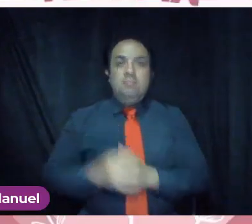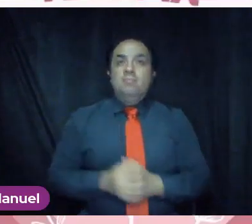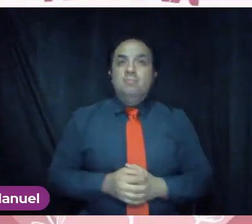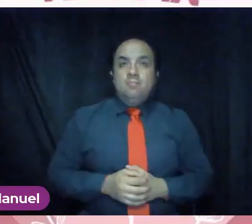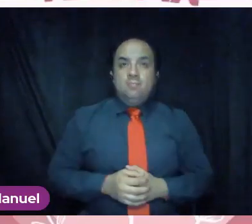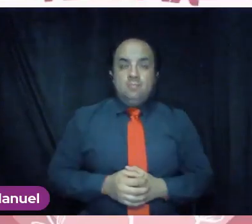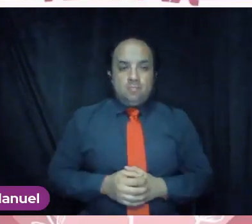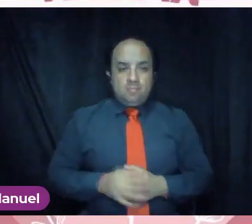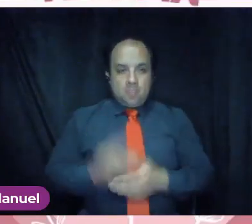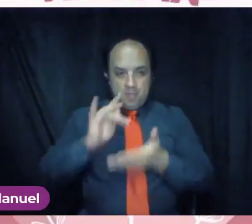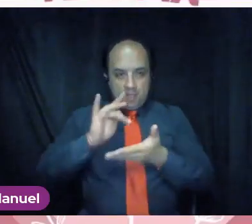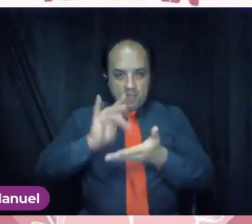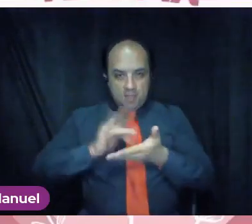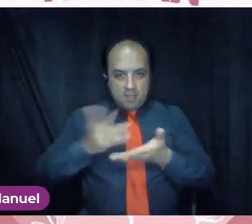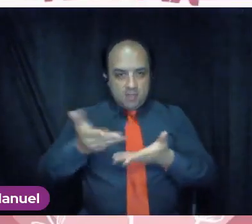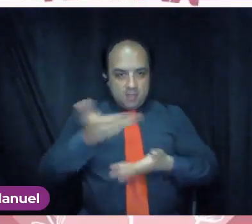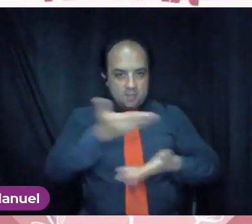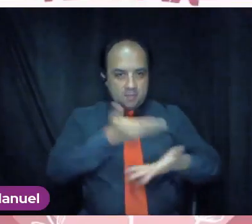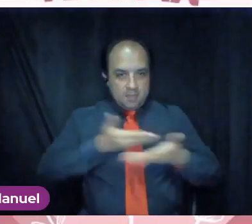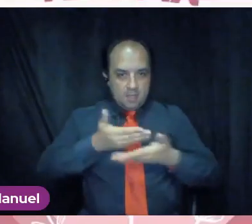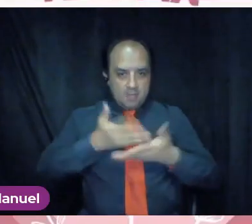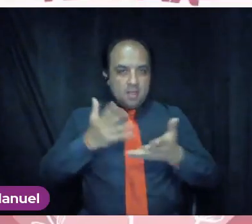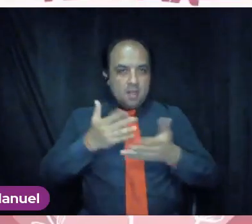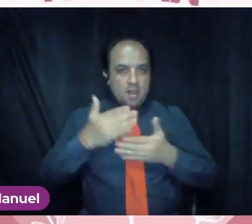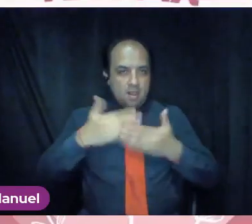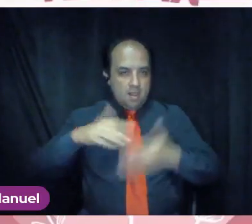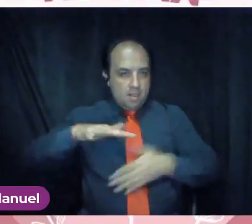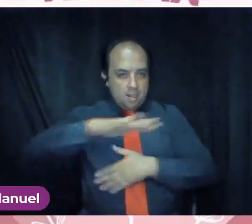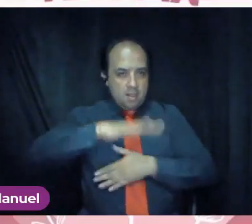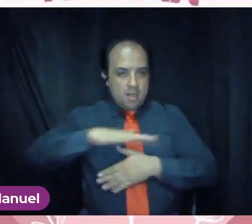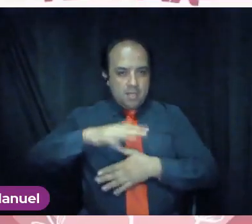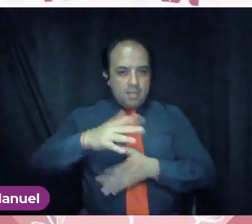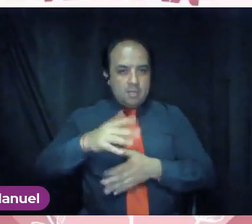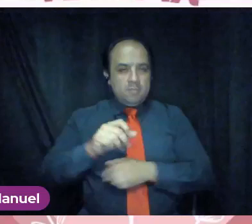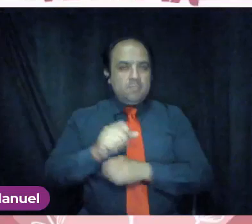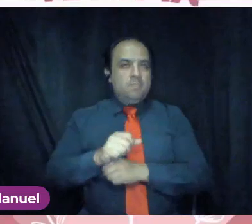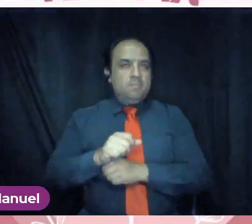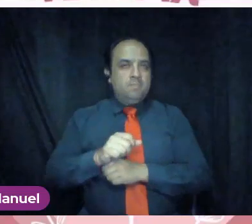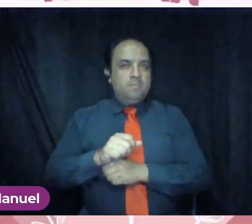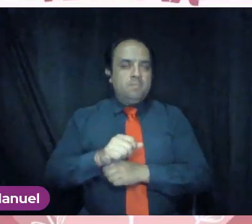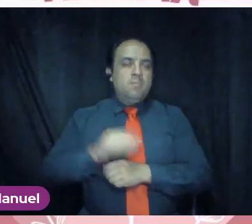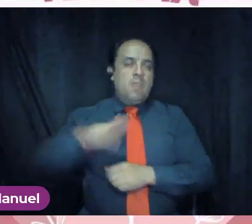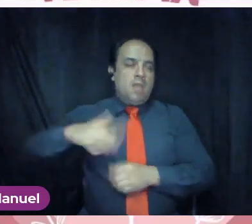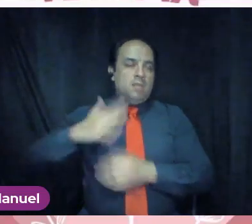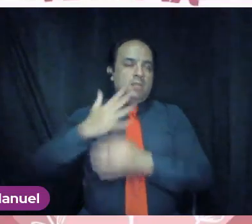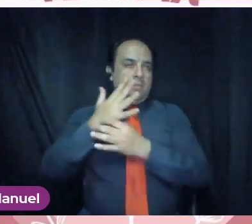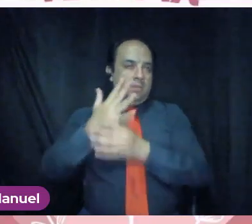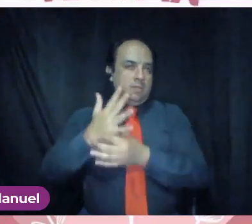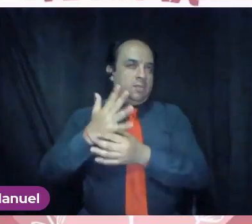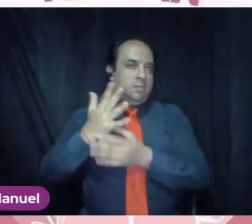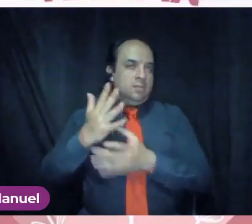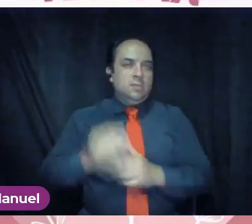gracias por el espacio, porque además me parece que, como bien mencionas, es un